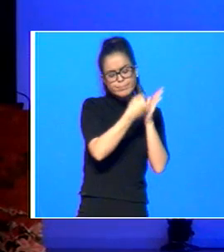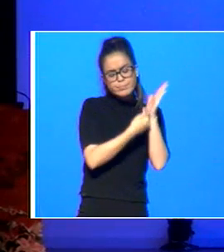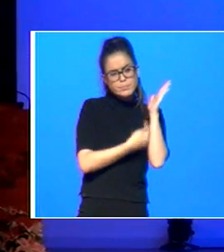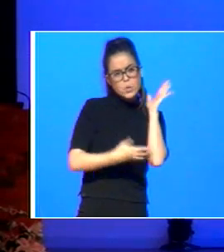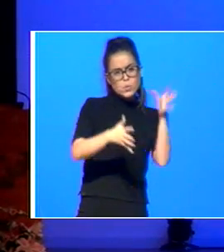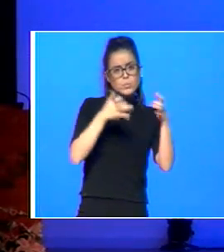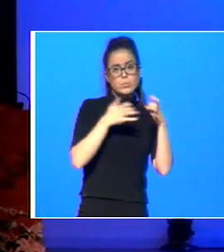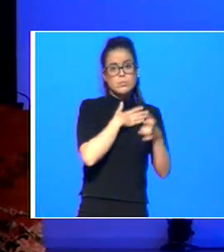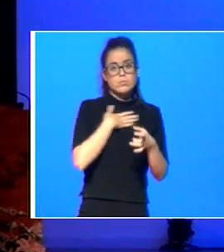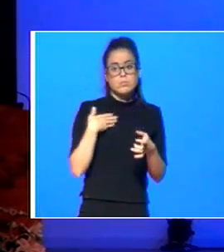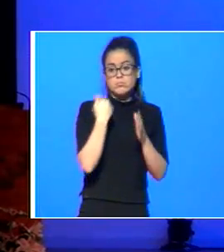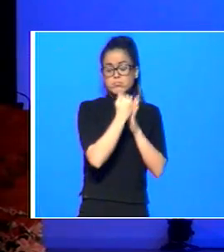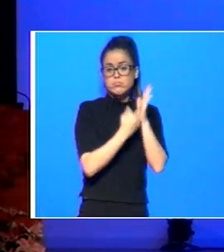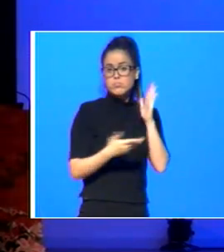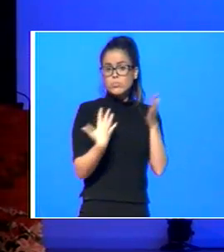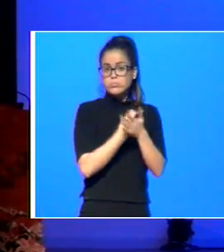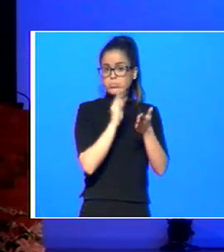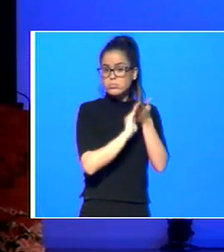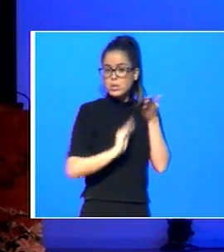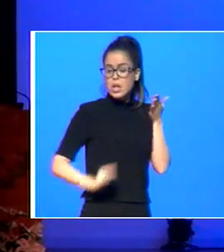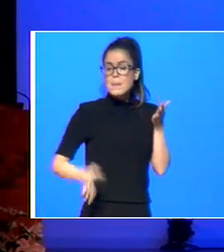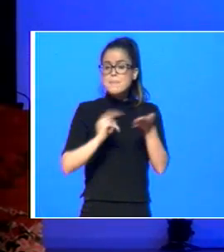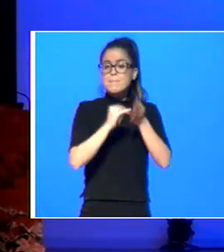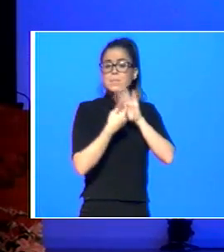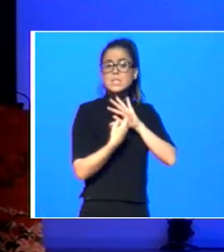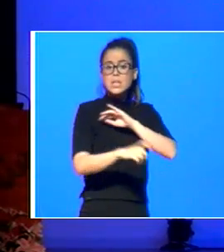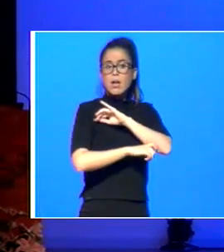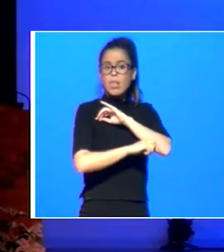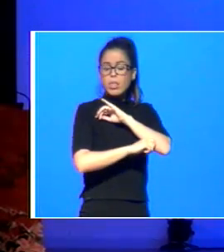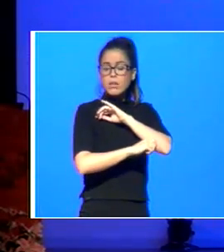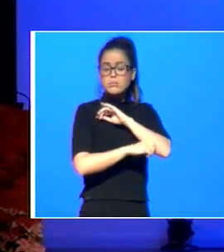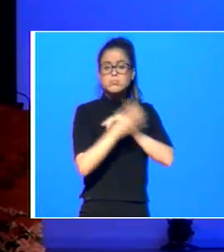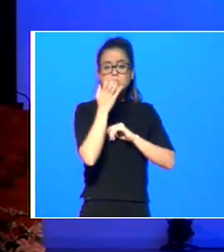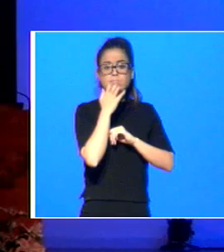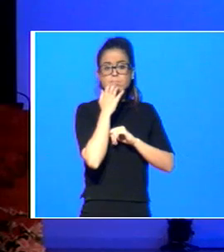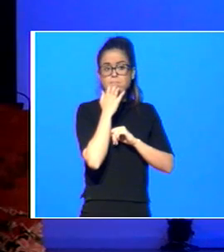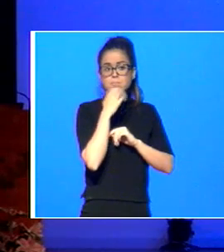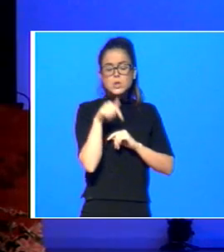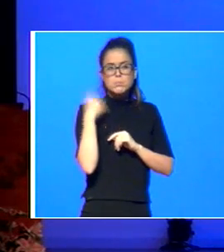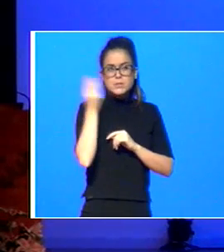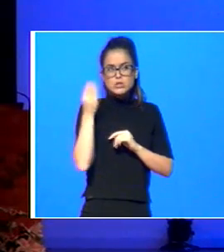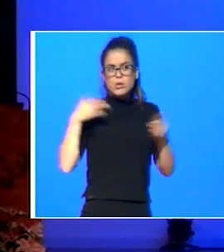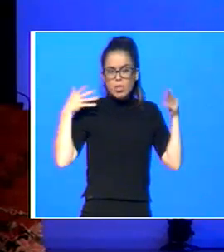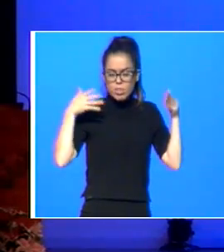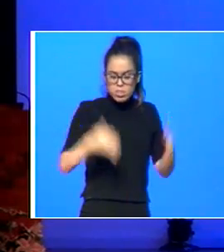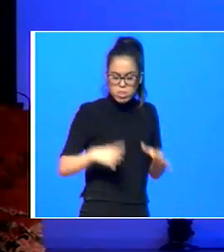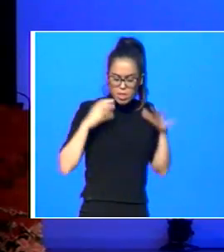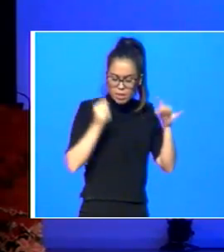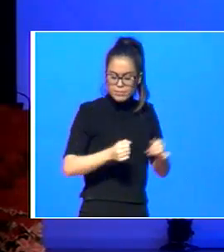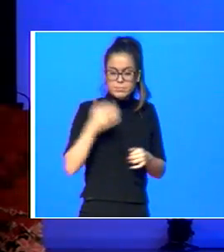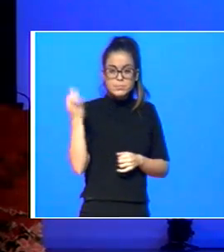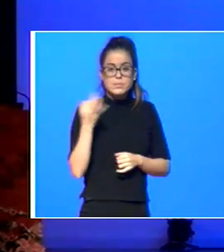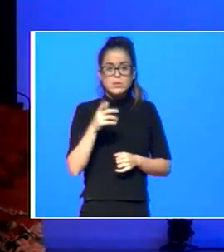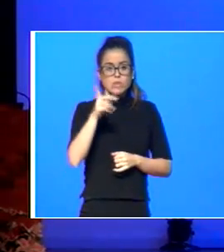Horre, kalidadetik eta esaten anean plan estrategikoa eta nik uste dut horretan zentratu biharko litzatekela eta hezkuntza proiektu